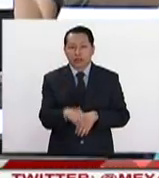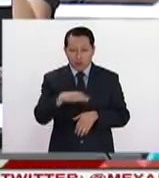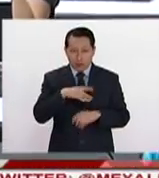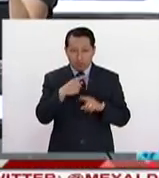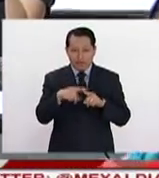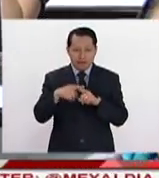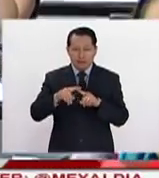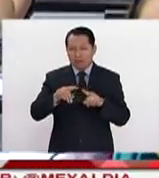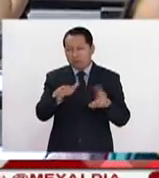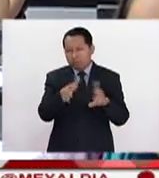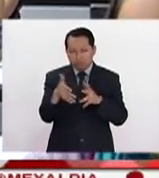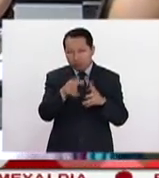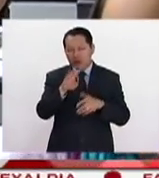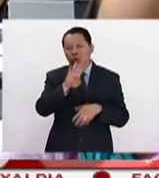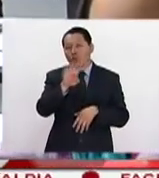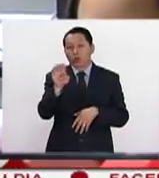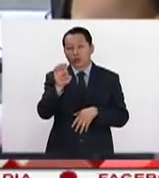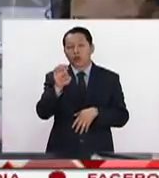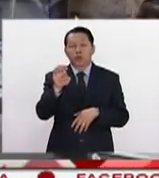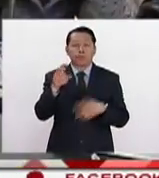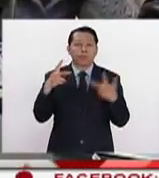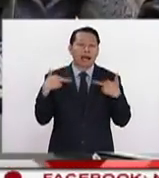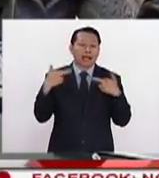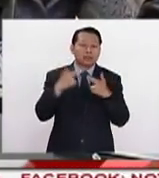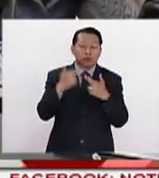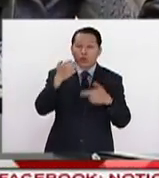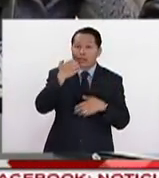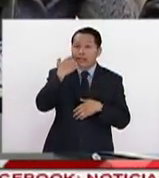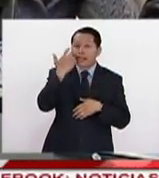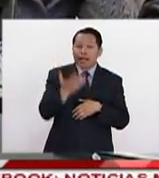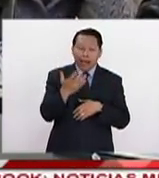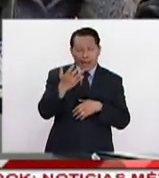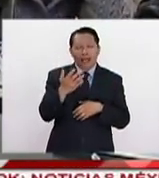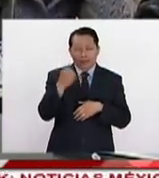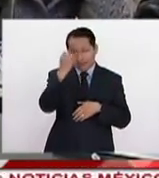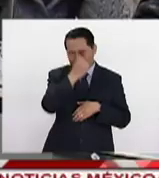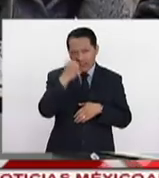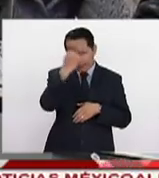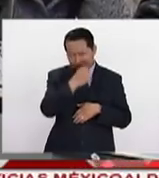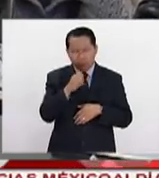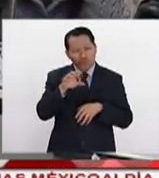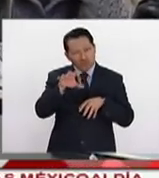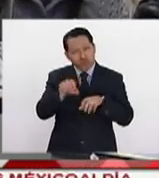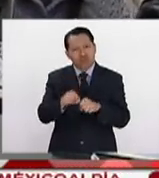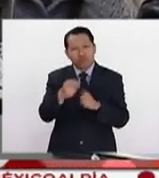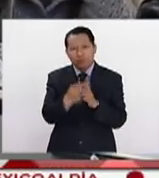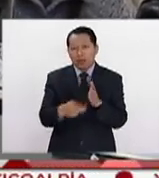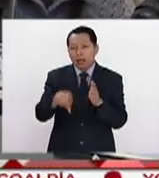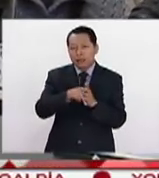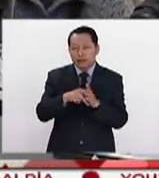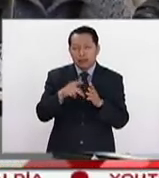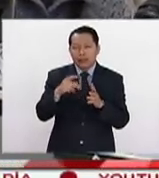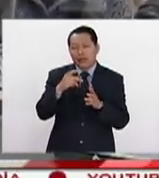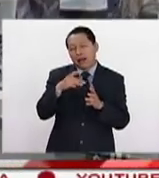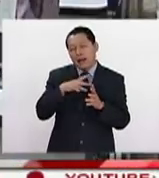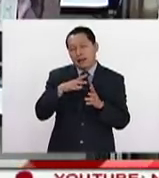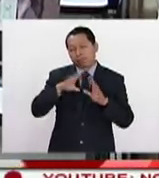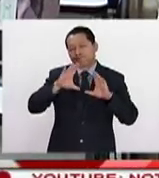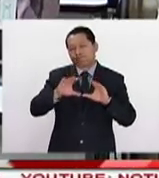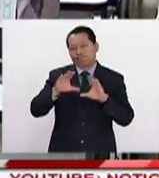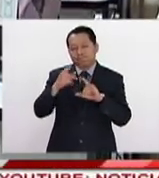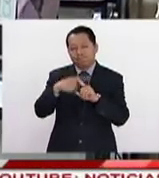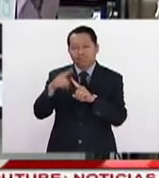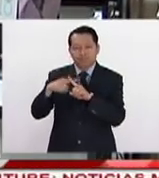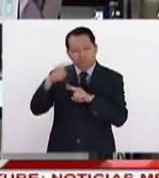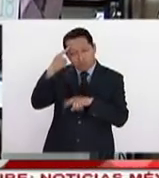aspirantes, equivalente a casi 400 profesores que pretenden obtener una plaza e impartir clases en la